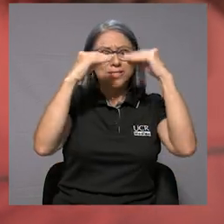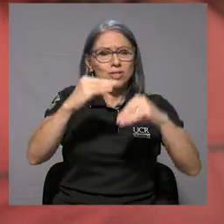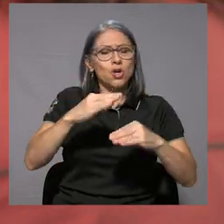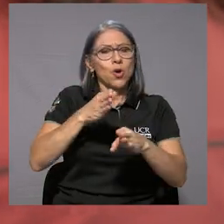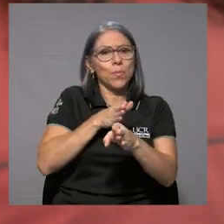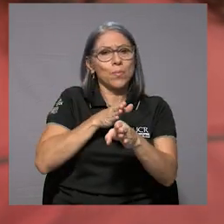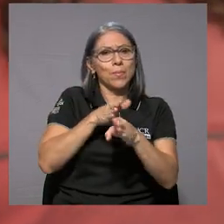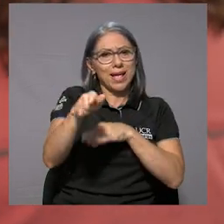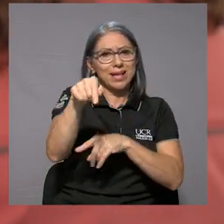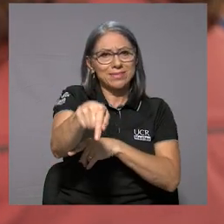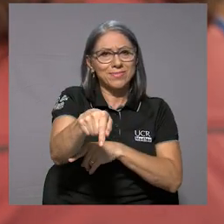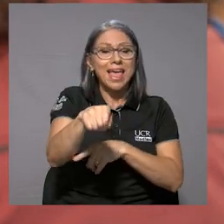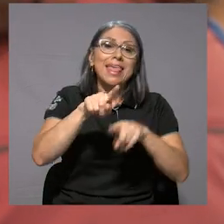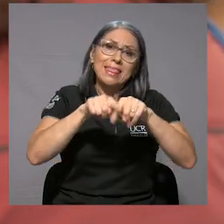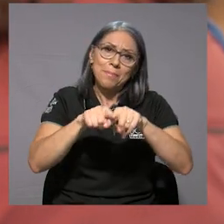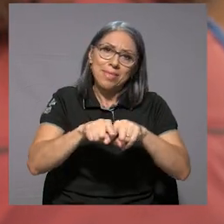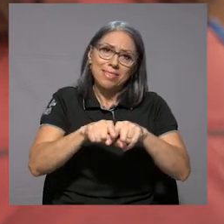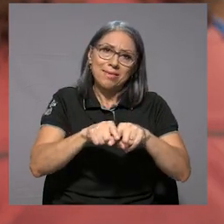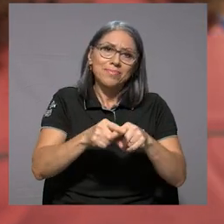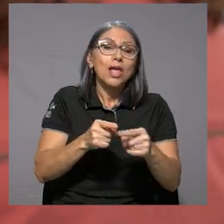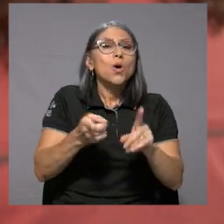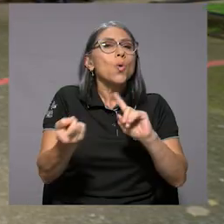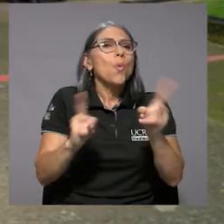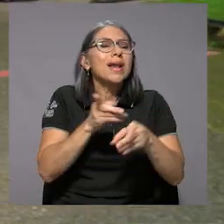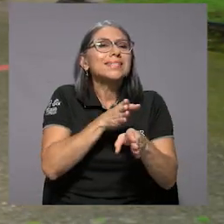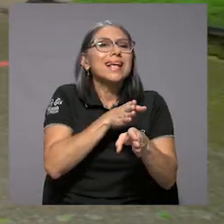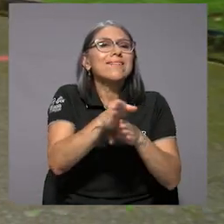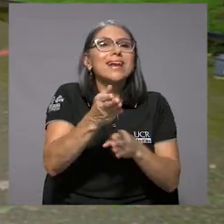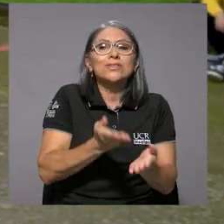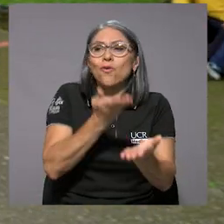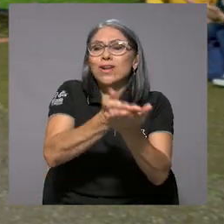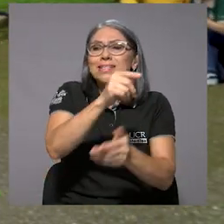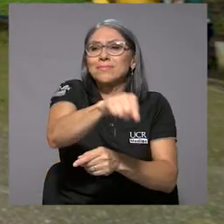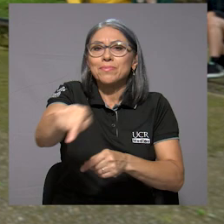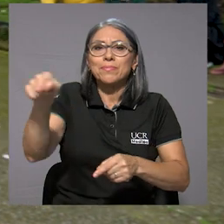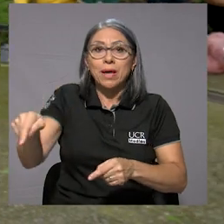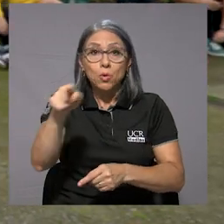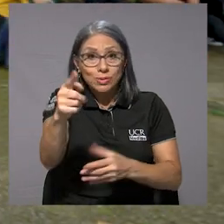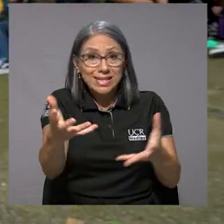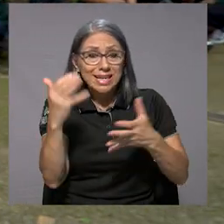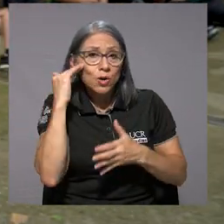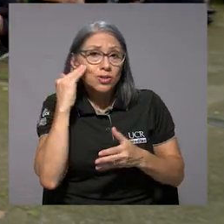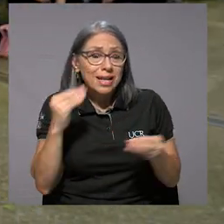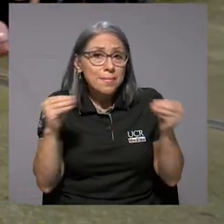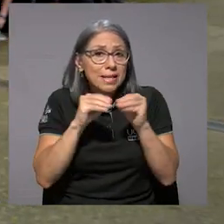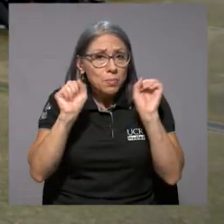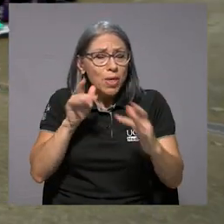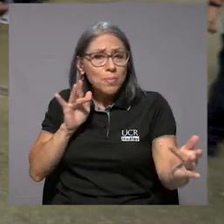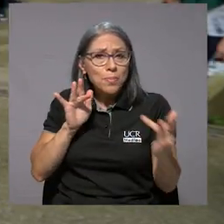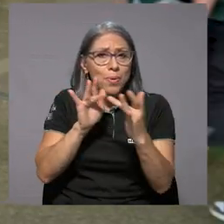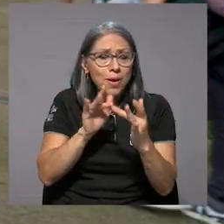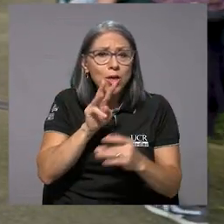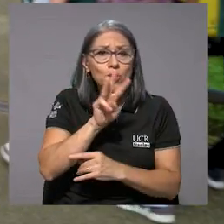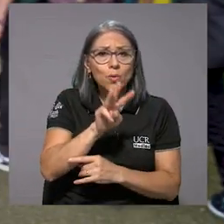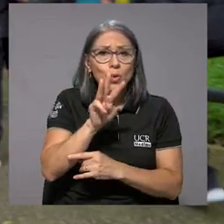oferta de carreras que ofrece cada recinto universitario. Para conocer más sobre esta feria vocacional, puede ingresar al sitio web